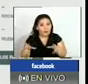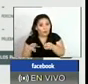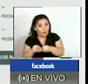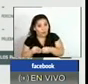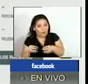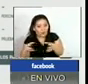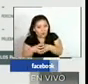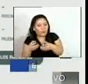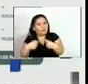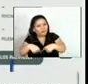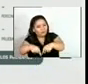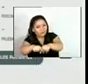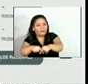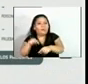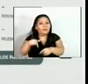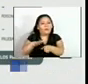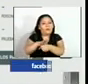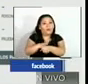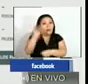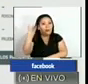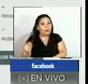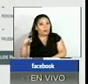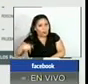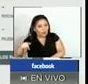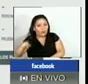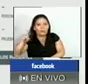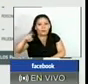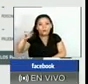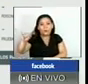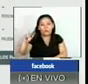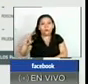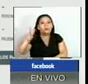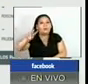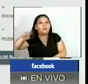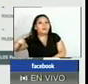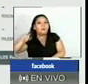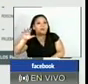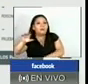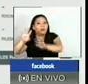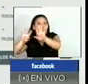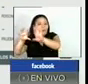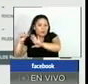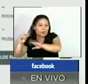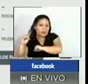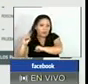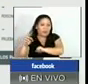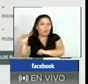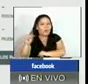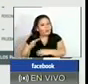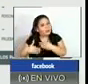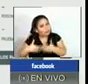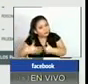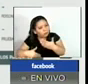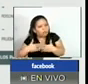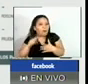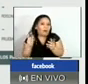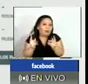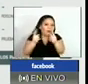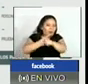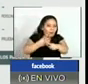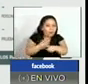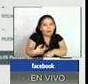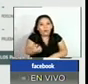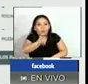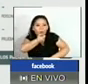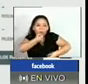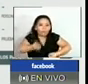activos a este 1 de julio, 2,590. Y que conste que este dato va a cambiar seguramente en las próximas horas, cuando se dé